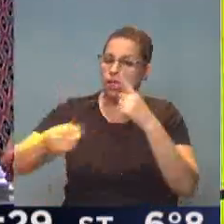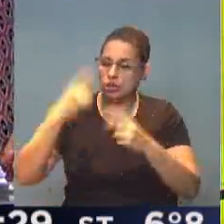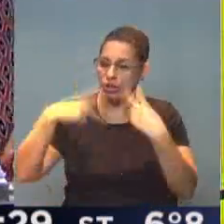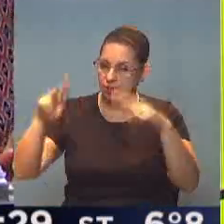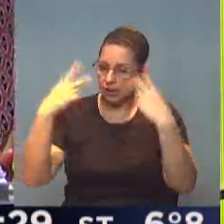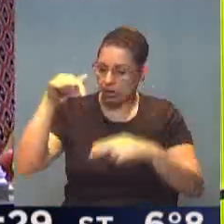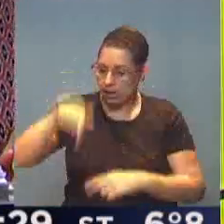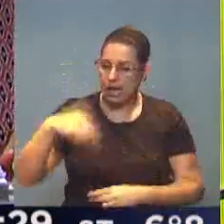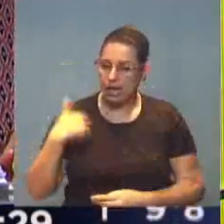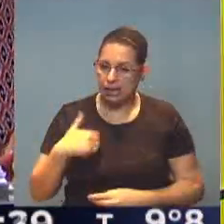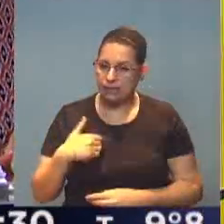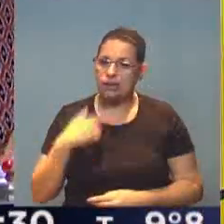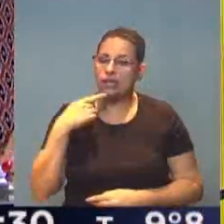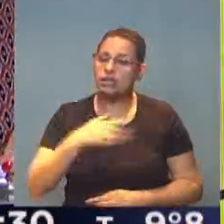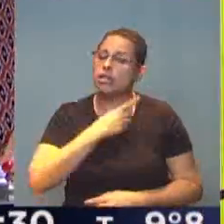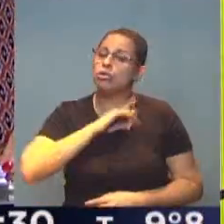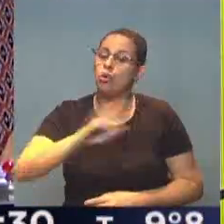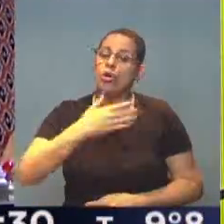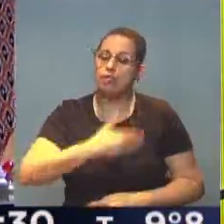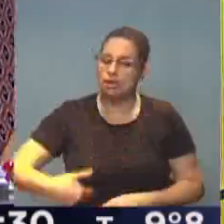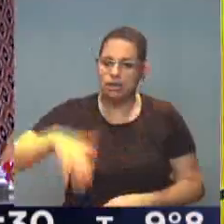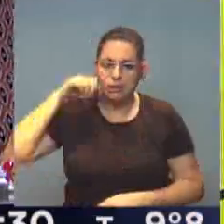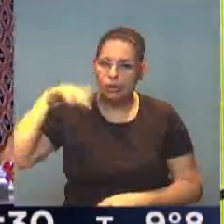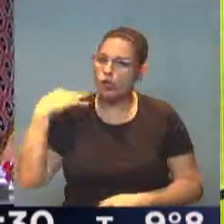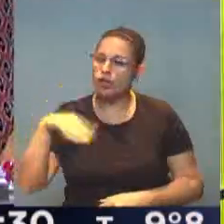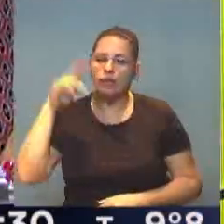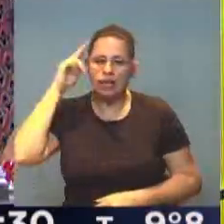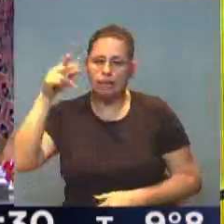Exteriores de nuestro país han exhortado al presidente Maduro a respetar la voluntad popular.